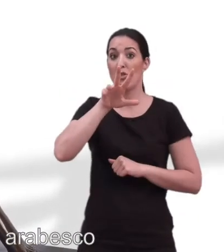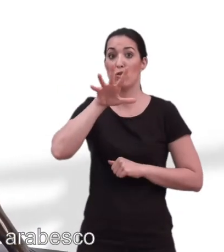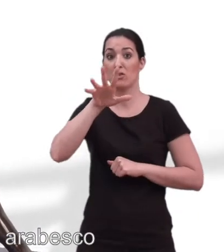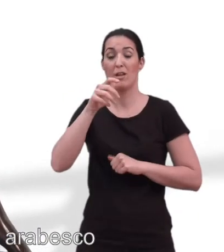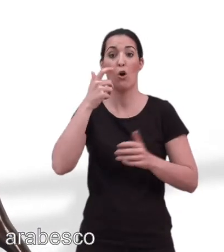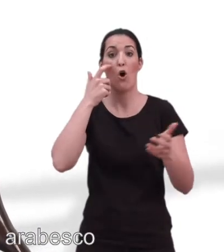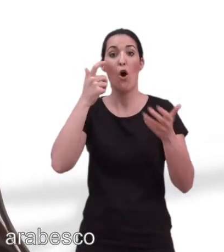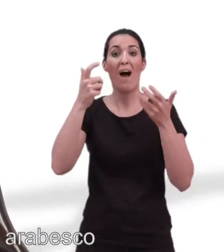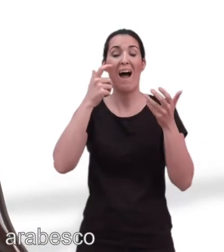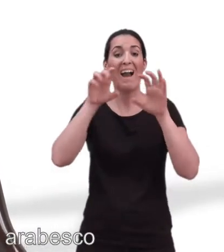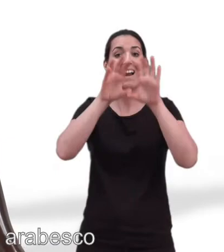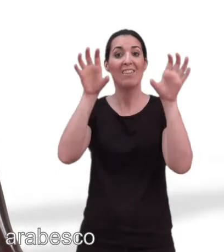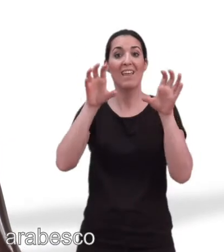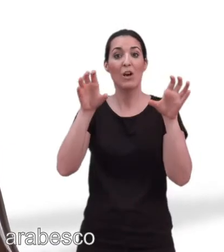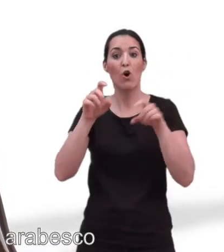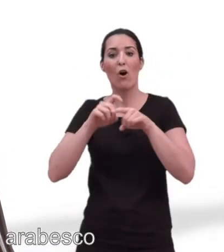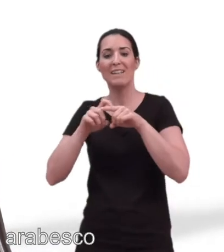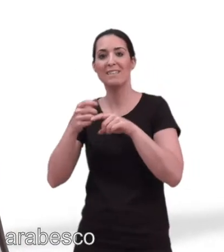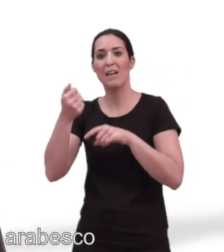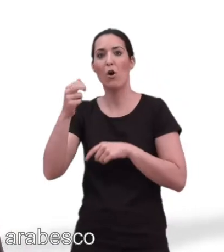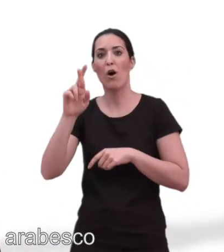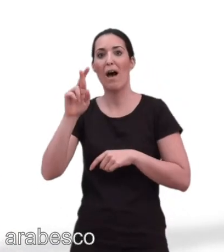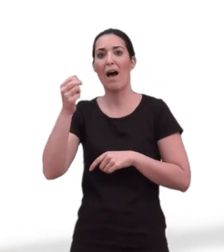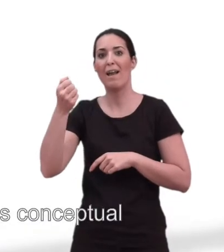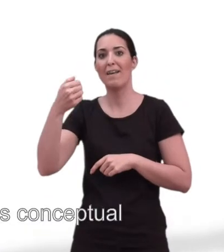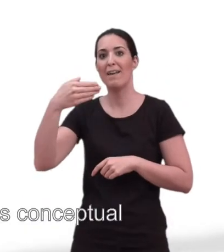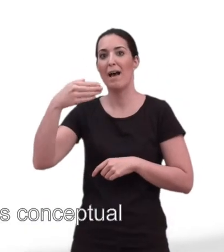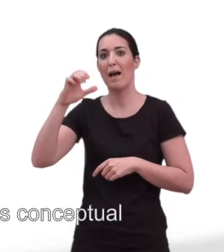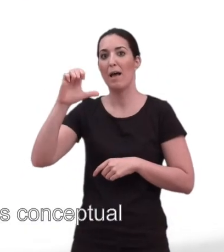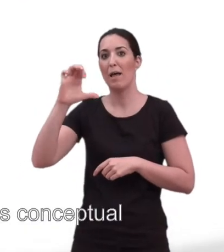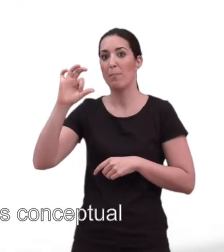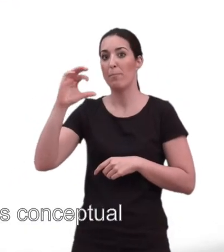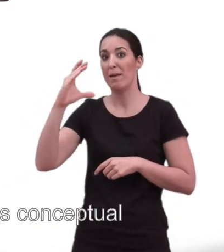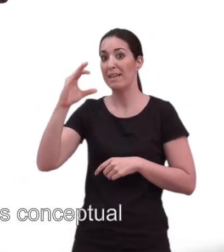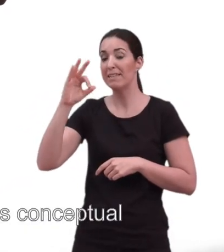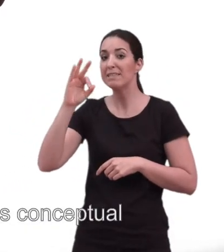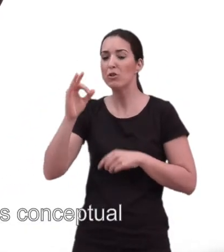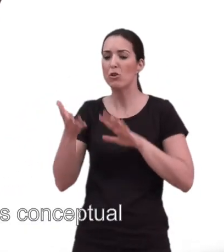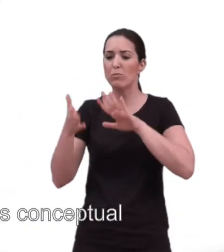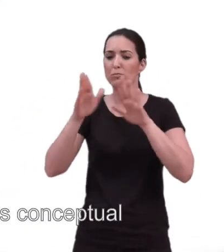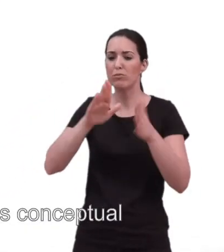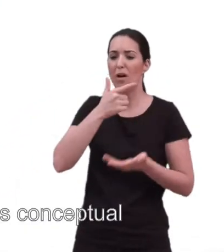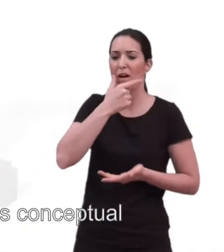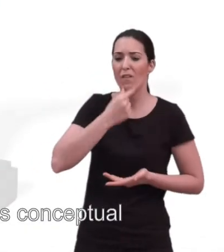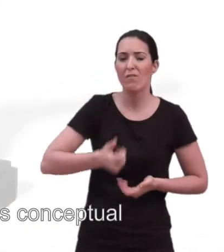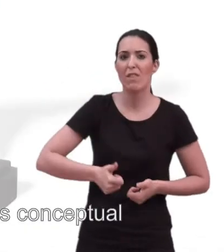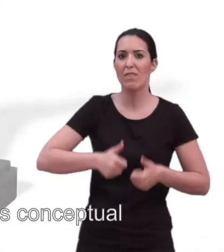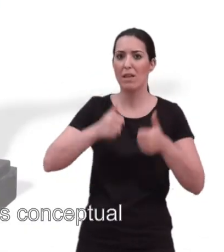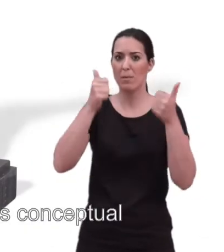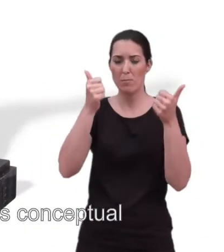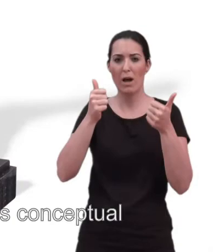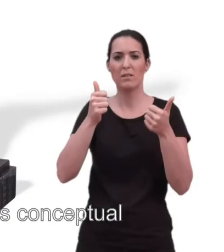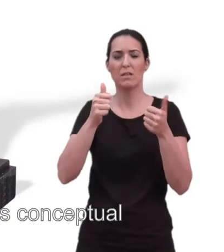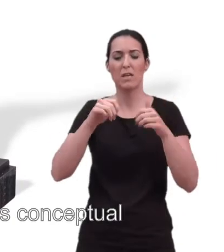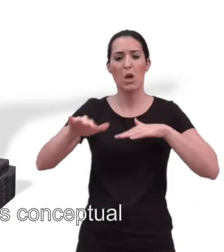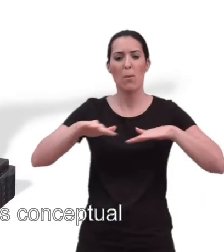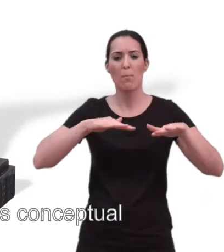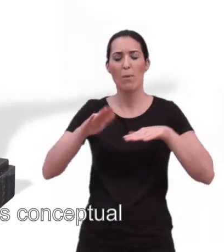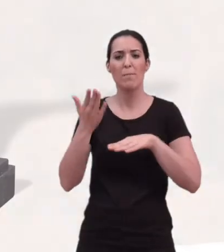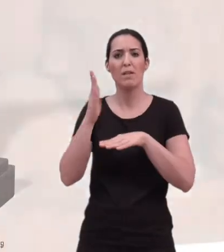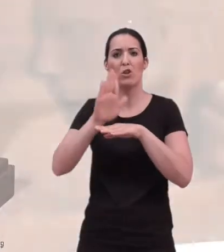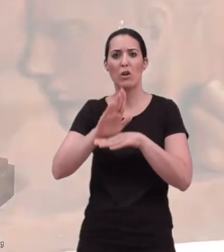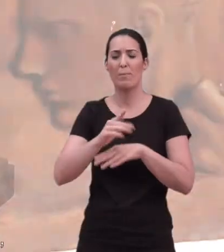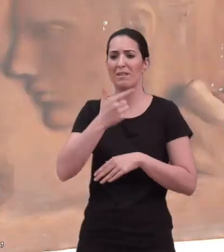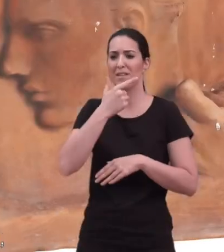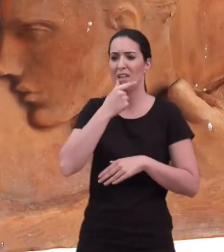1925, el Art Deco simplificó el arabesco y refirió el movimiento de un modo más conceptual y menos ornamental,